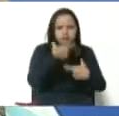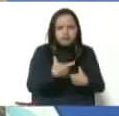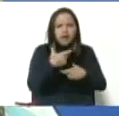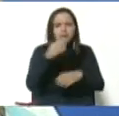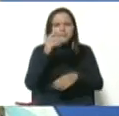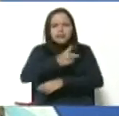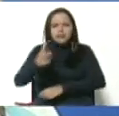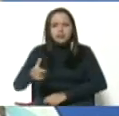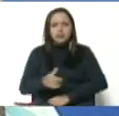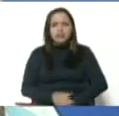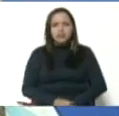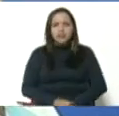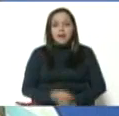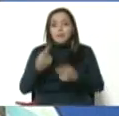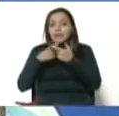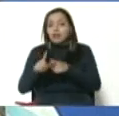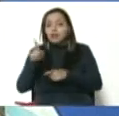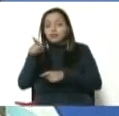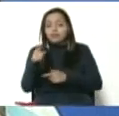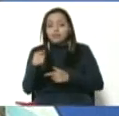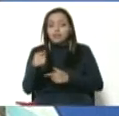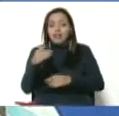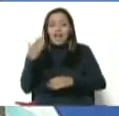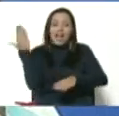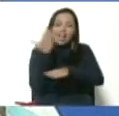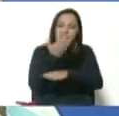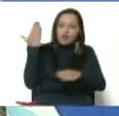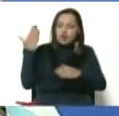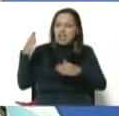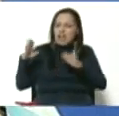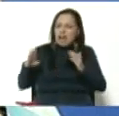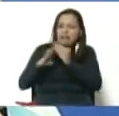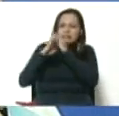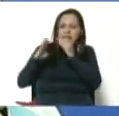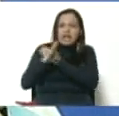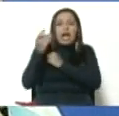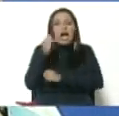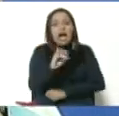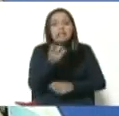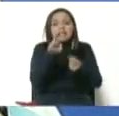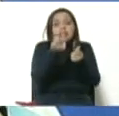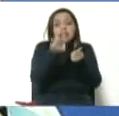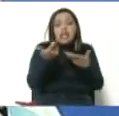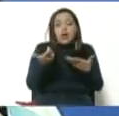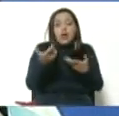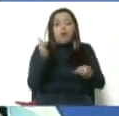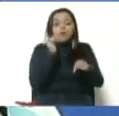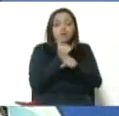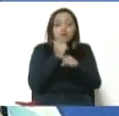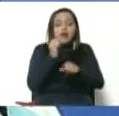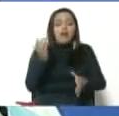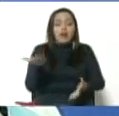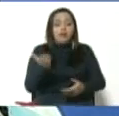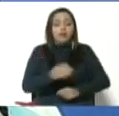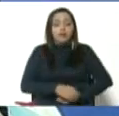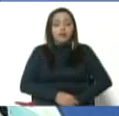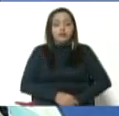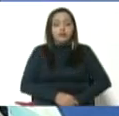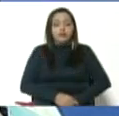ha atacado esta agresión brutal contra Venezuela, ha sido el ingreso, el salario de las trabajadoras y de los